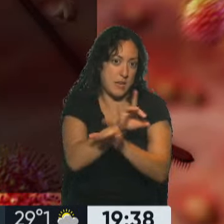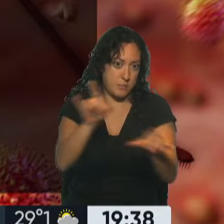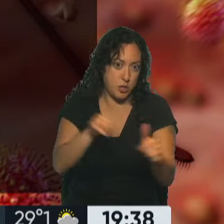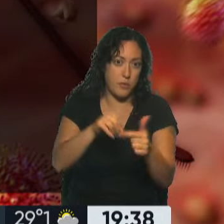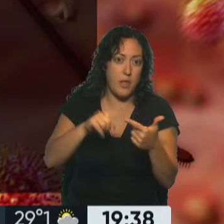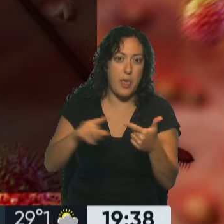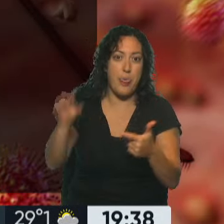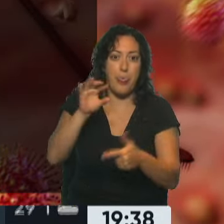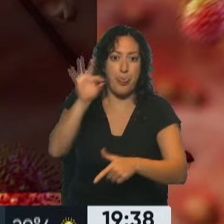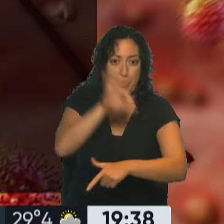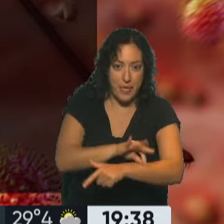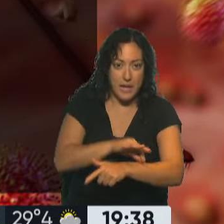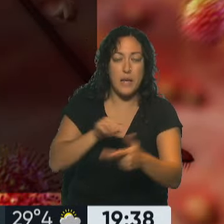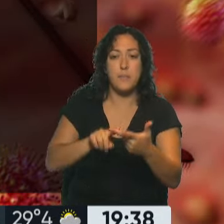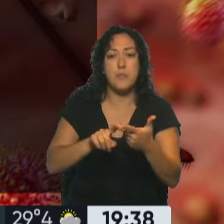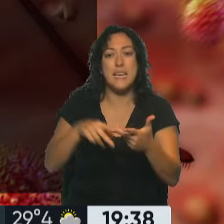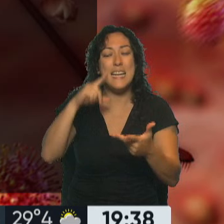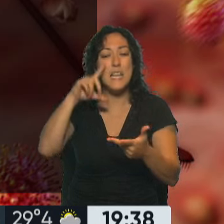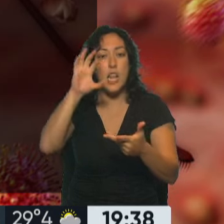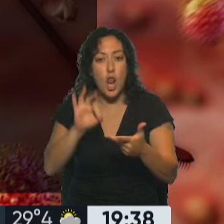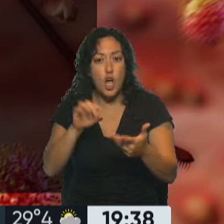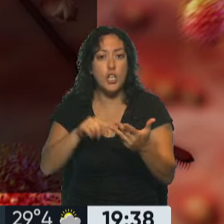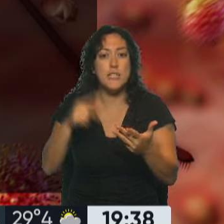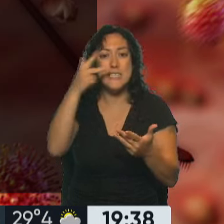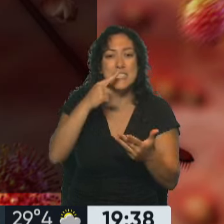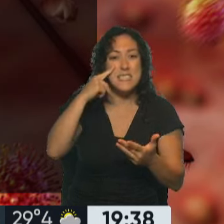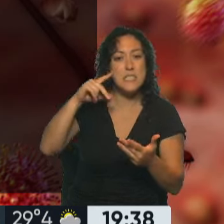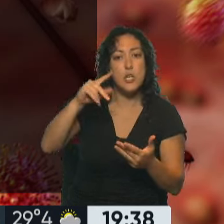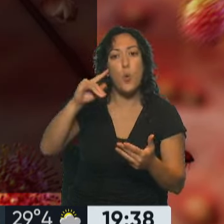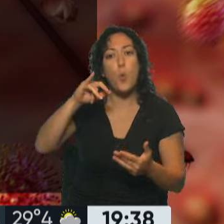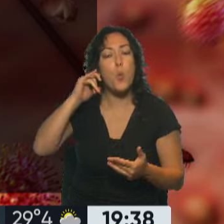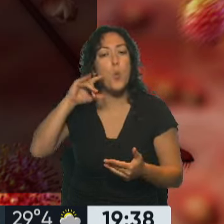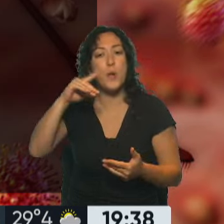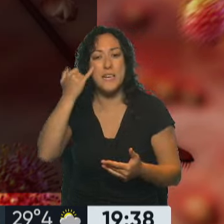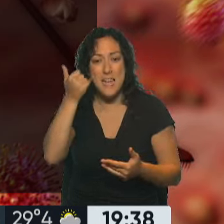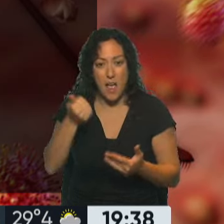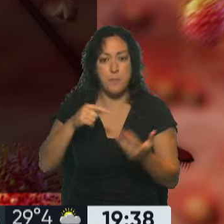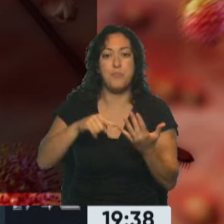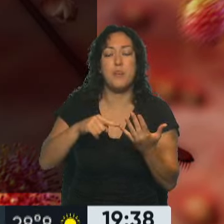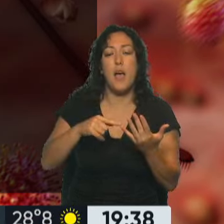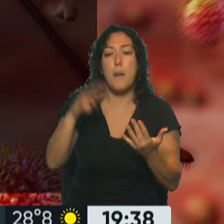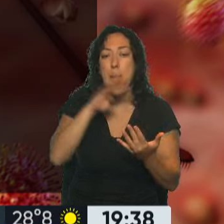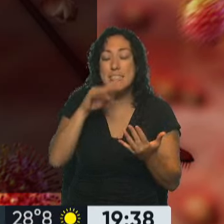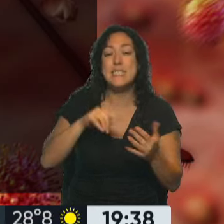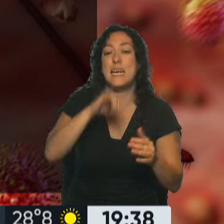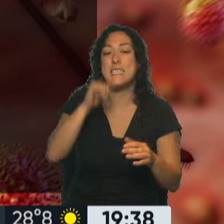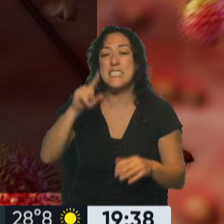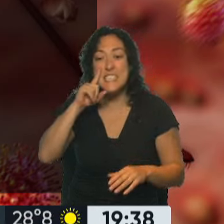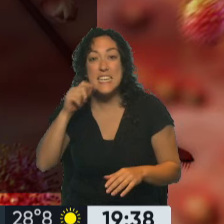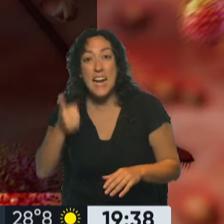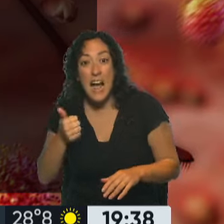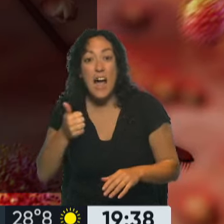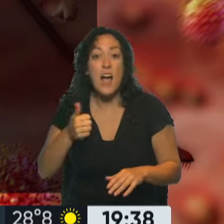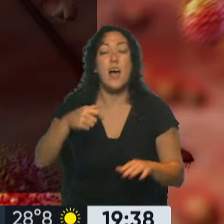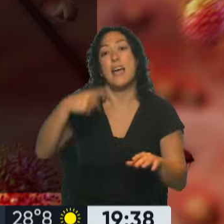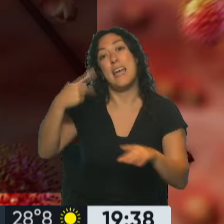dengue virus del nido occidental chicungunya Fiebre amarilla pica y la encefalitis de quina